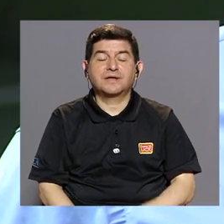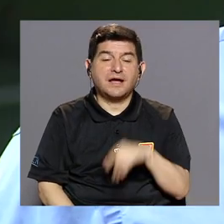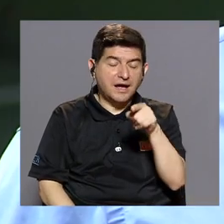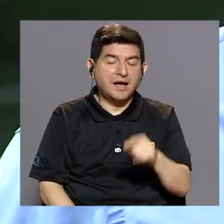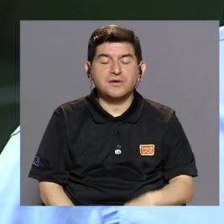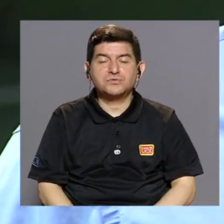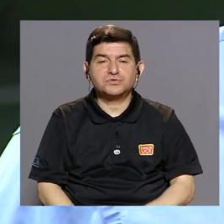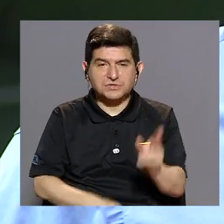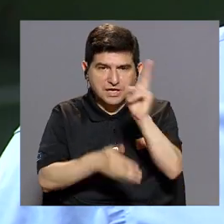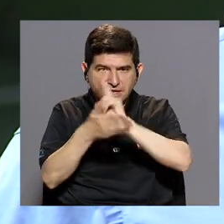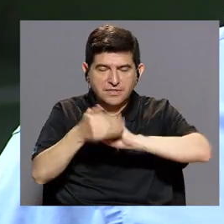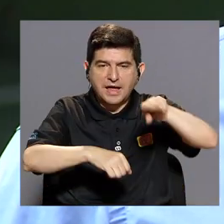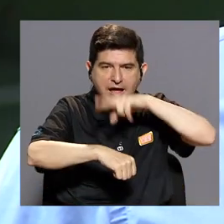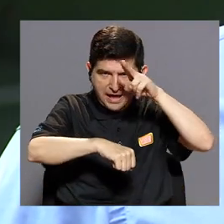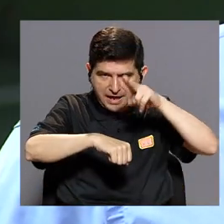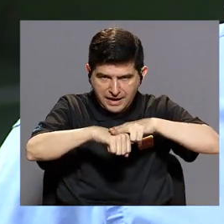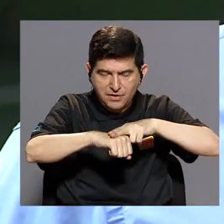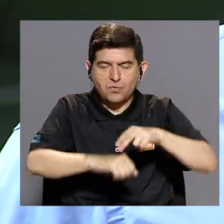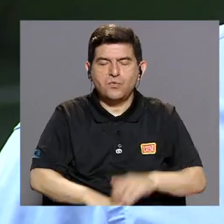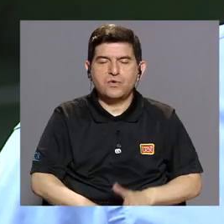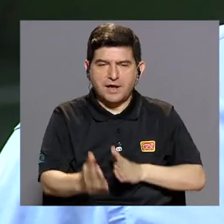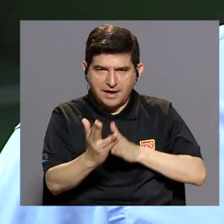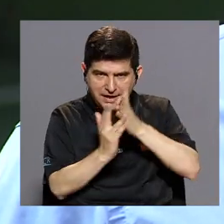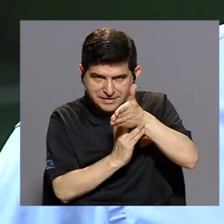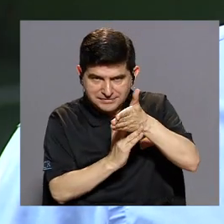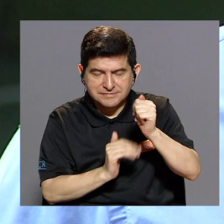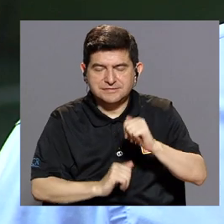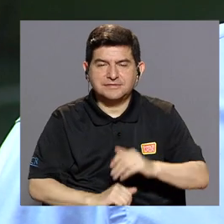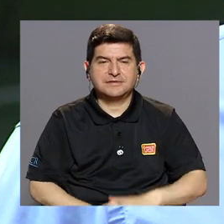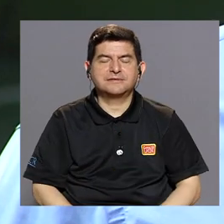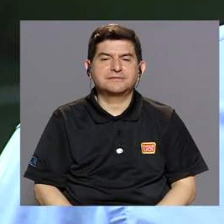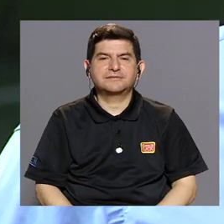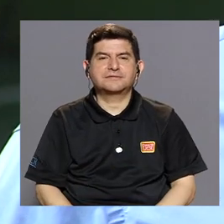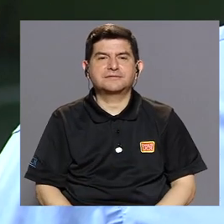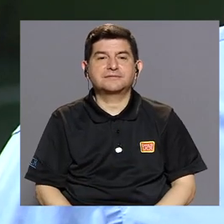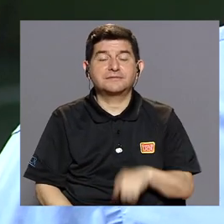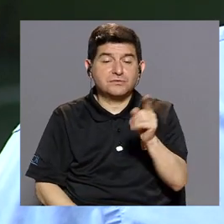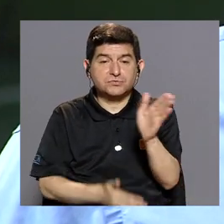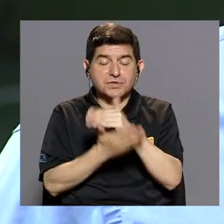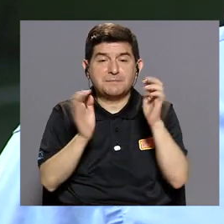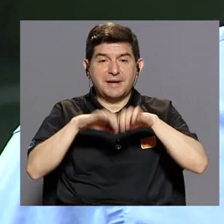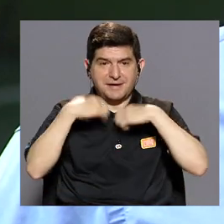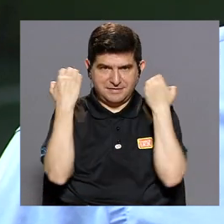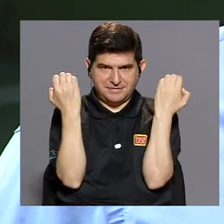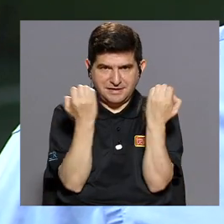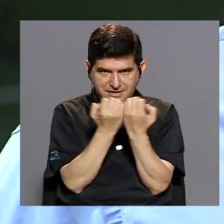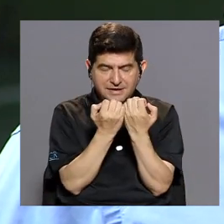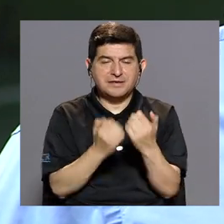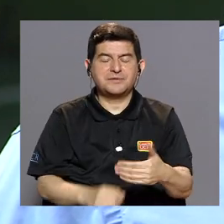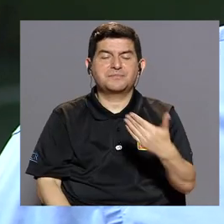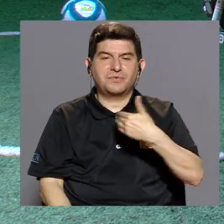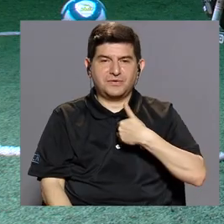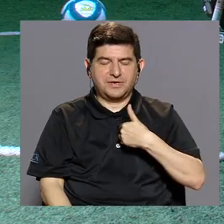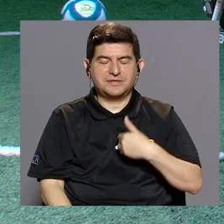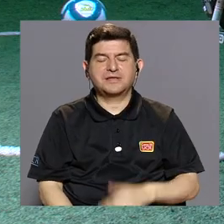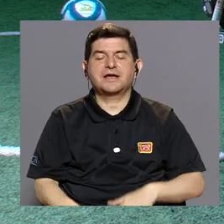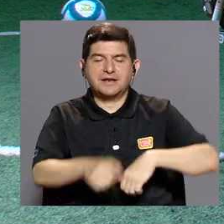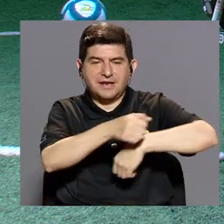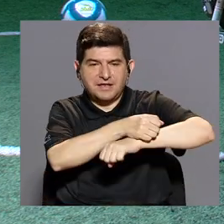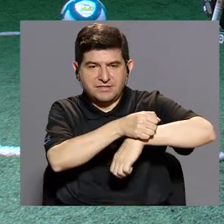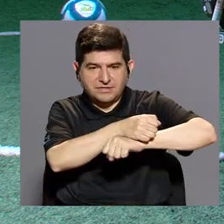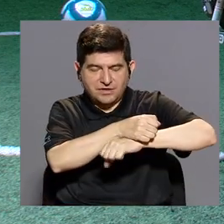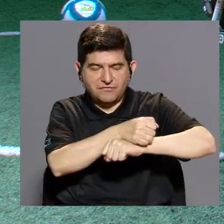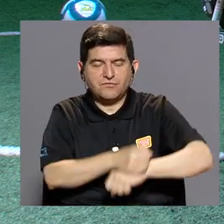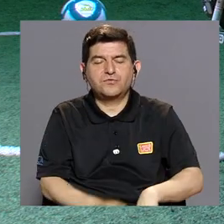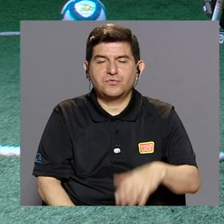toca la puerta, llega a la Universidad Nacional y, sí. Llega a ser parte del equipo, obviamente, de fútbol